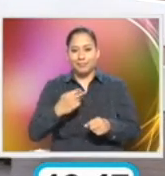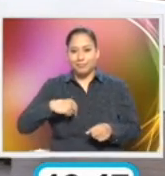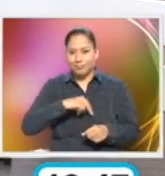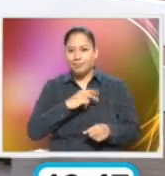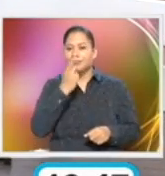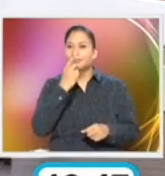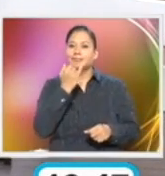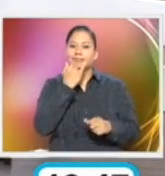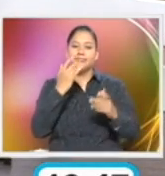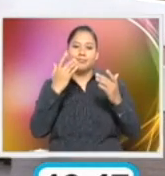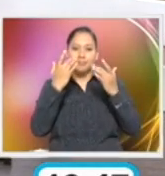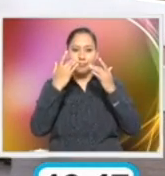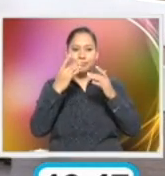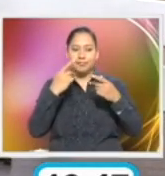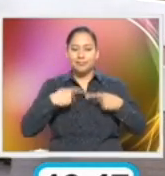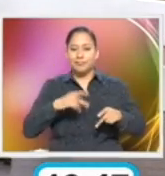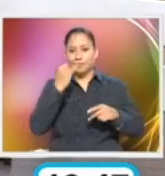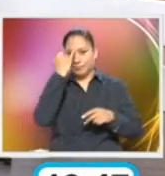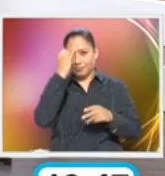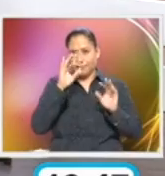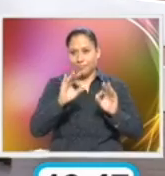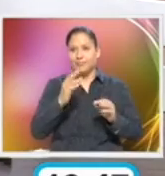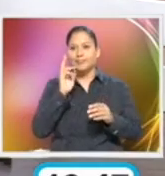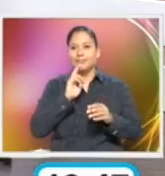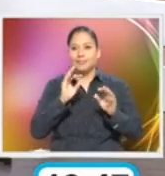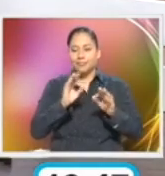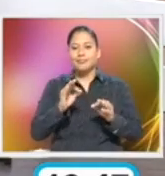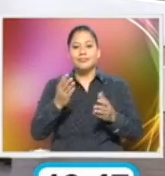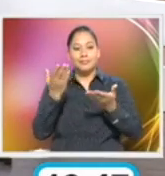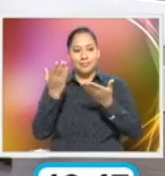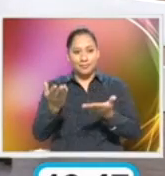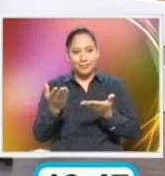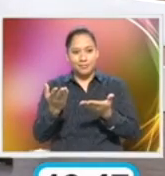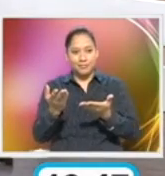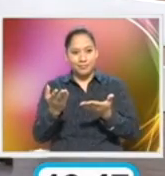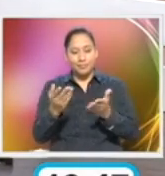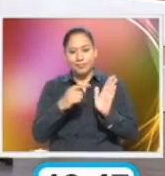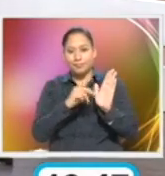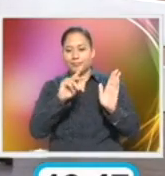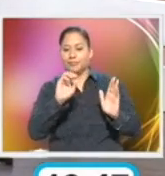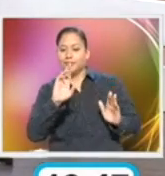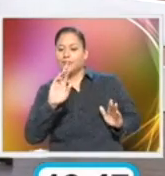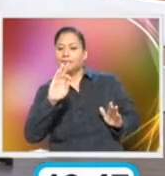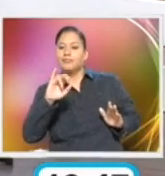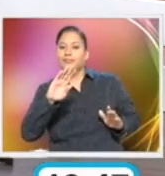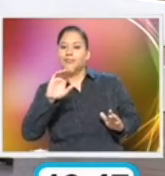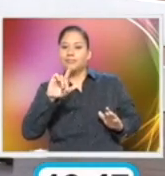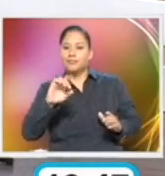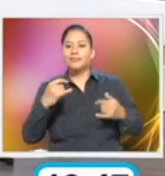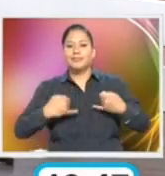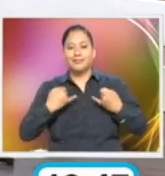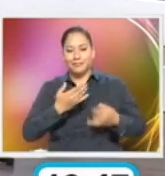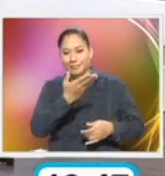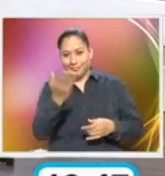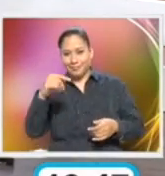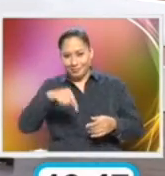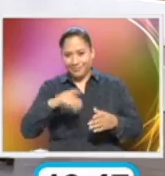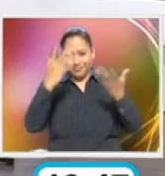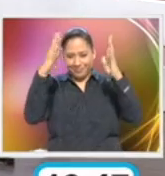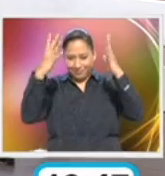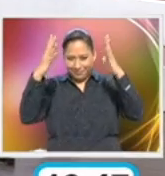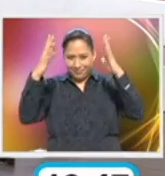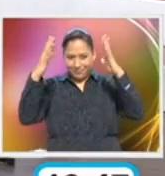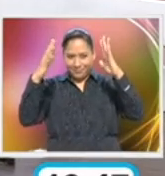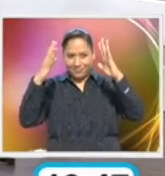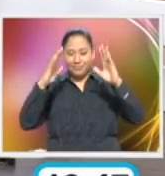Me Tengo que Ir, Persona Ideal. Perfecto. Pues ¿Qué bueno, este es Porfi Baloa y sus adolescentes. Venga. Aquí nos quedamos a